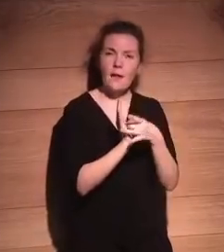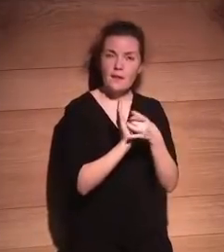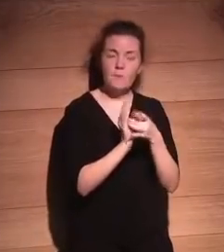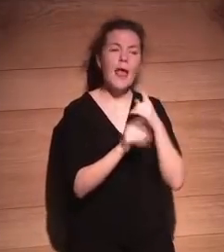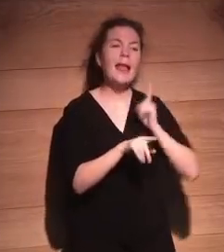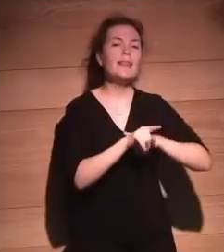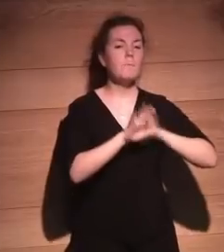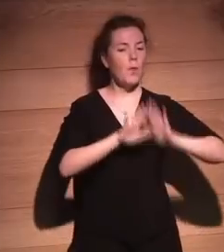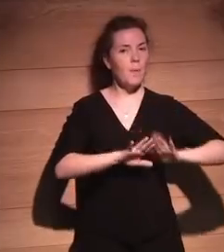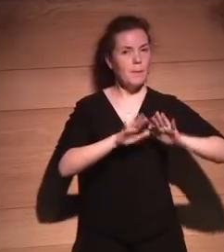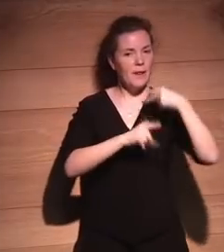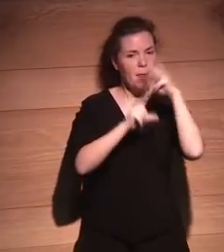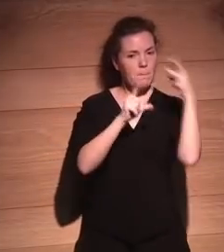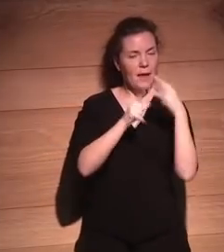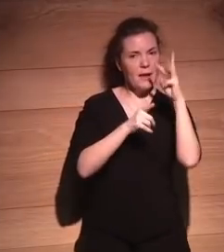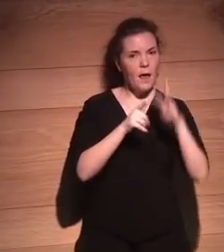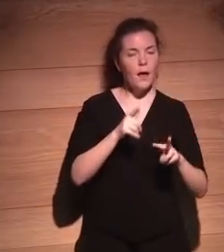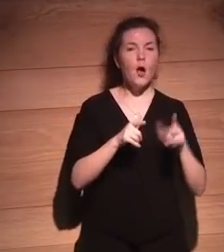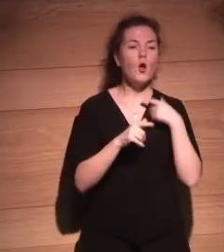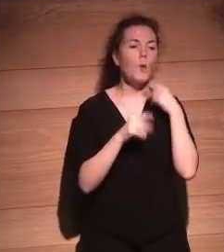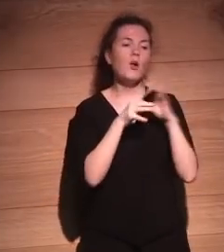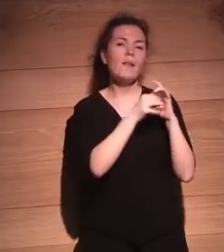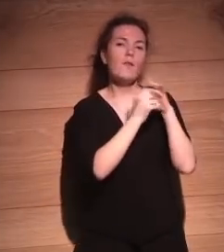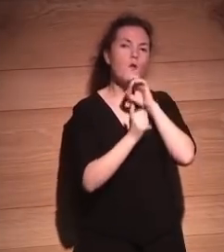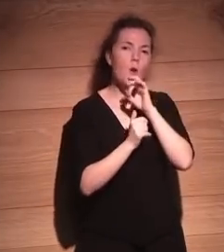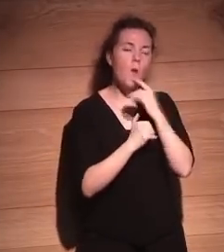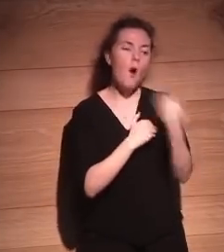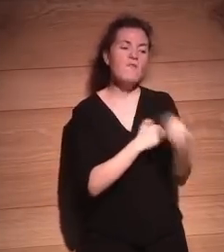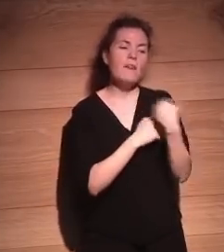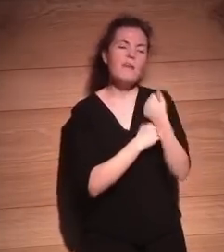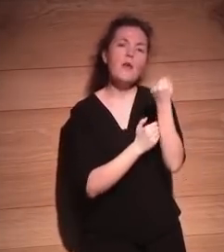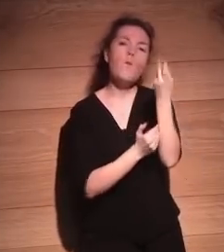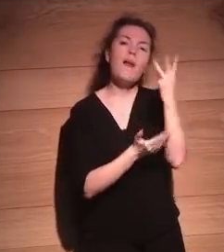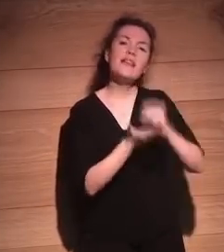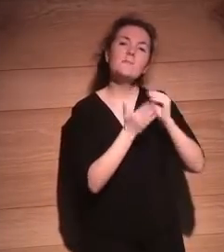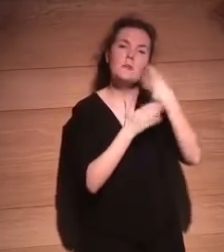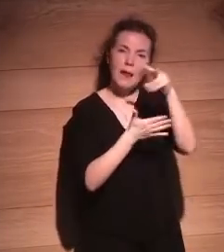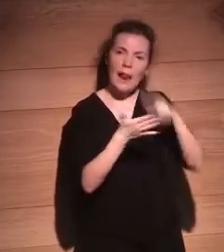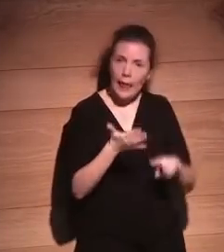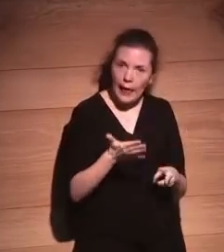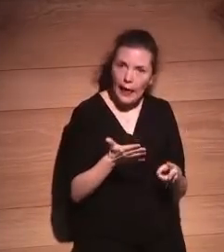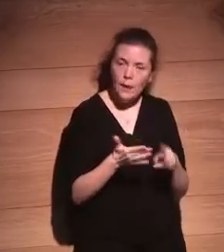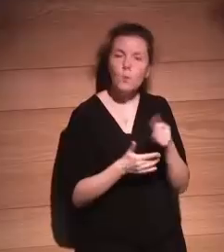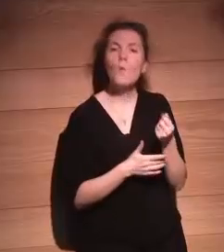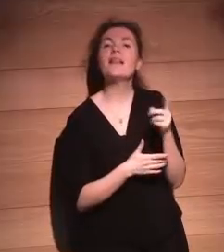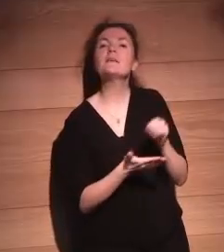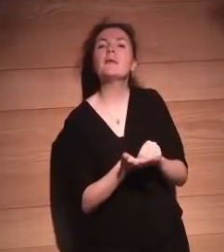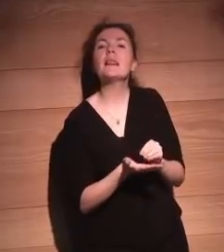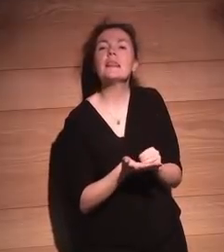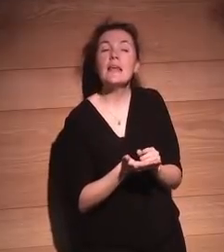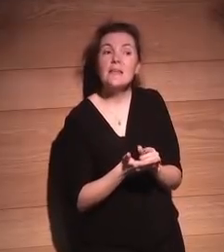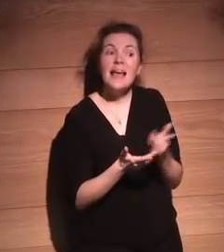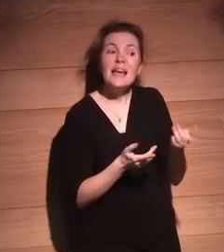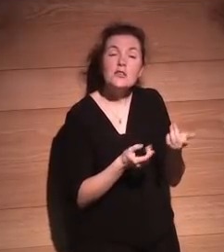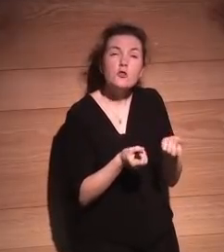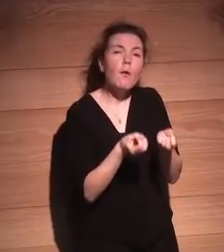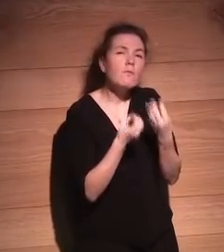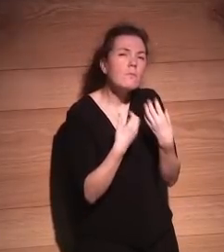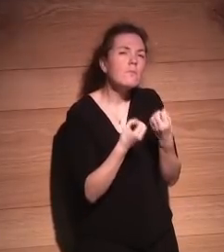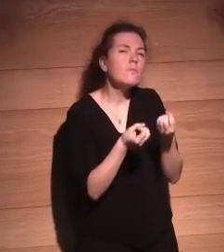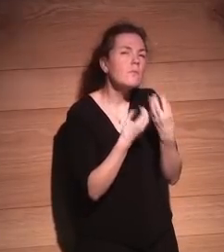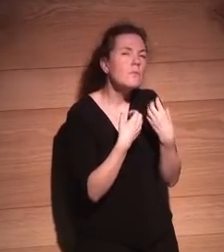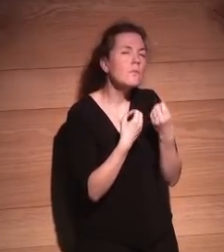tiempo de permanencia en página, cómo nos relacionamos, cuántas veces vienen a leernos, y todas esas pistas que nos van dando